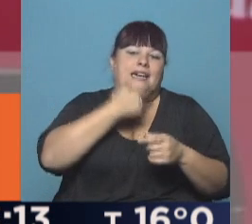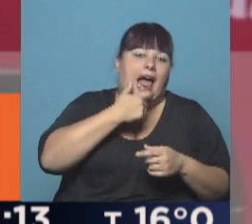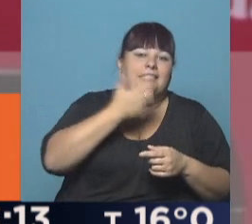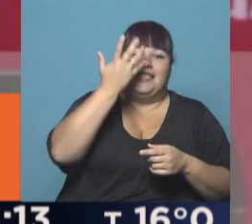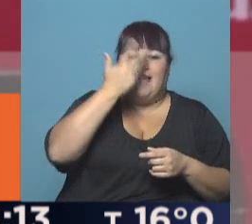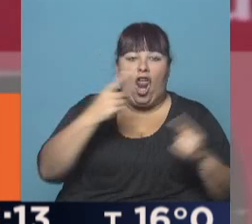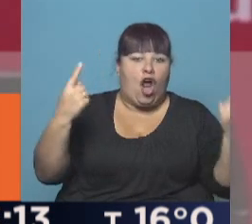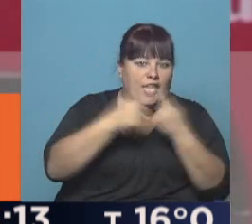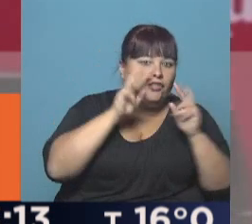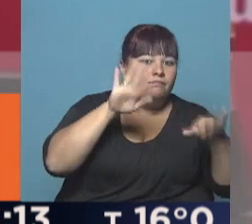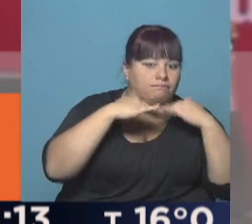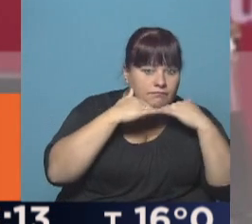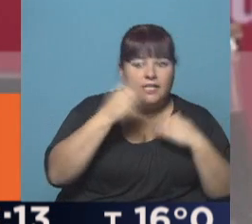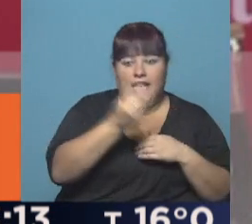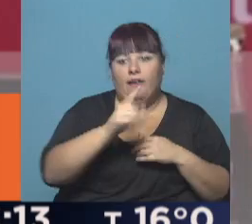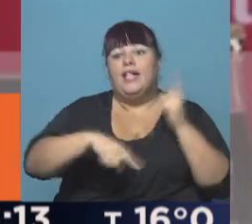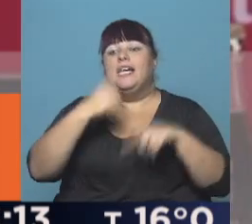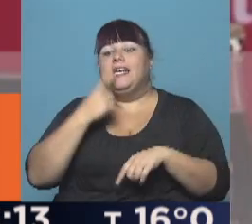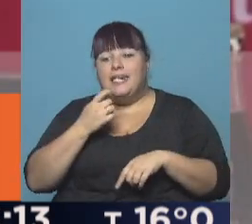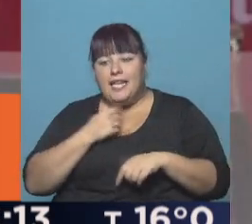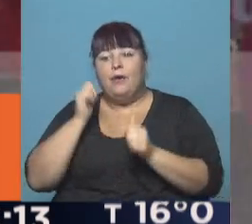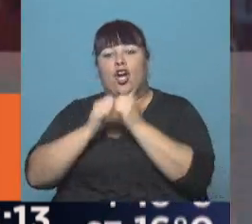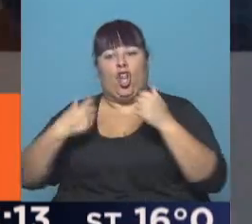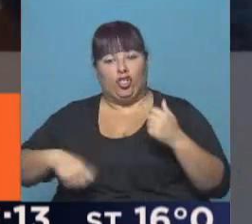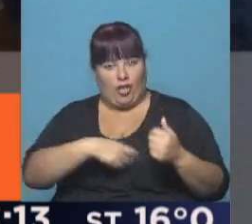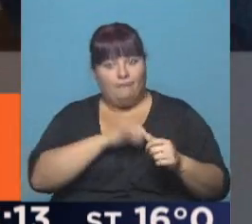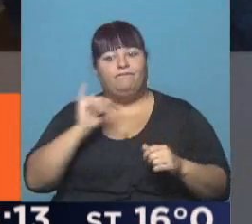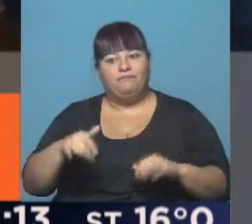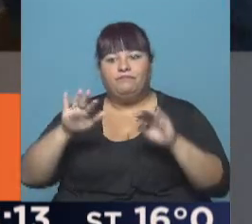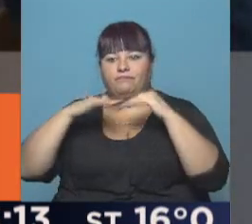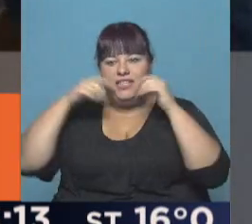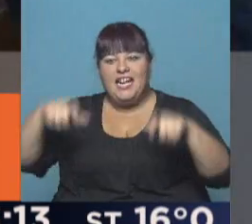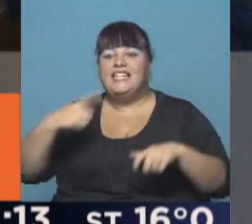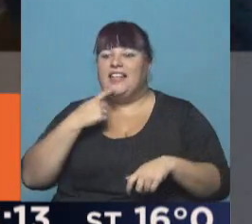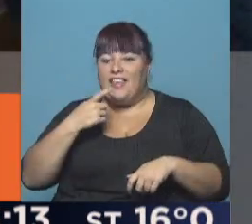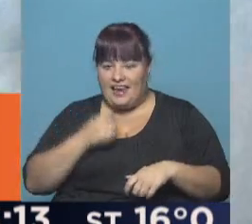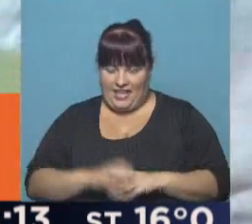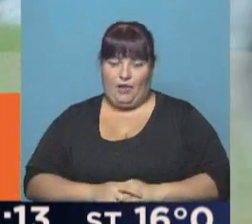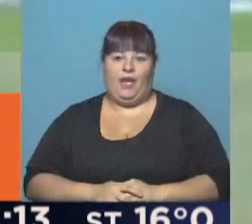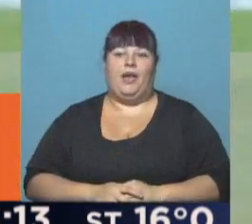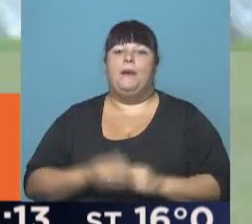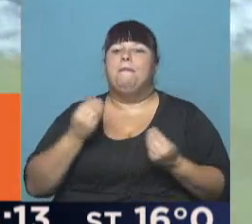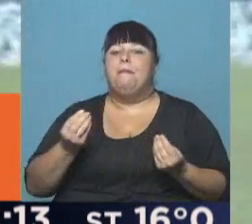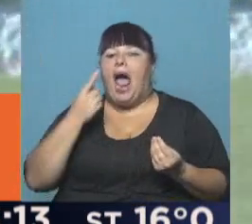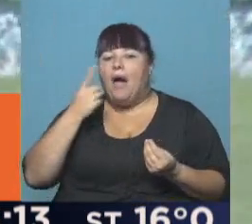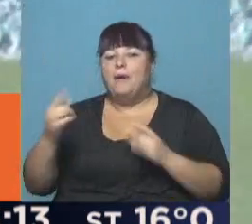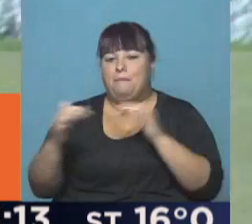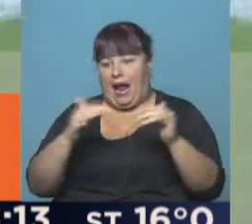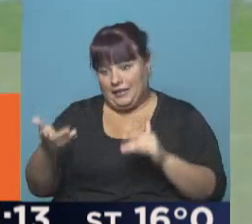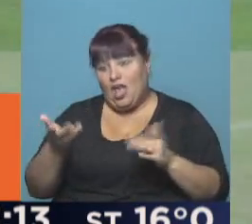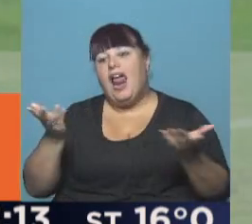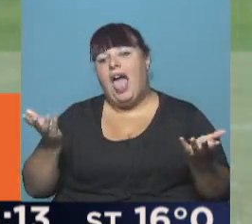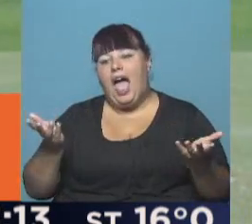San Lorenzo de Almagro el día sábado, y River y Rosario Central. Sí, va a estar en el Estadio Monumental para el compromiso.